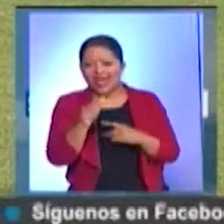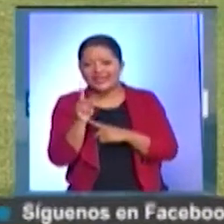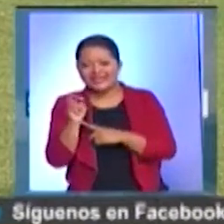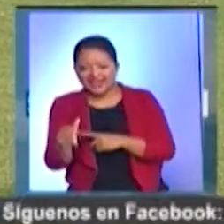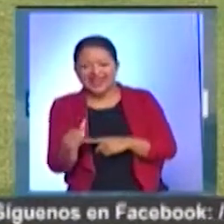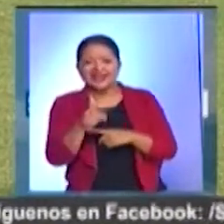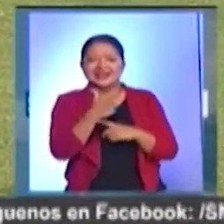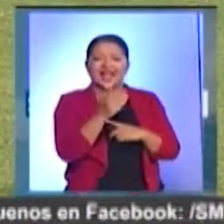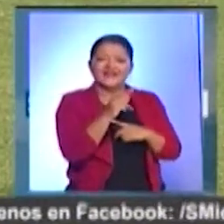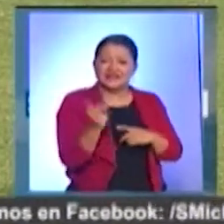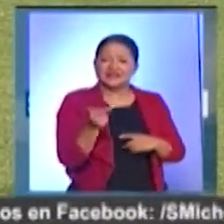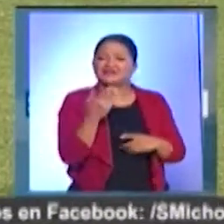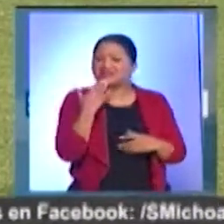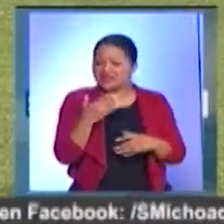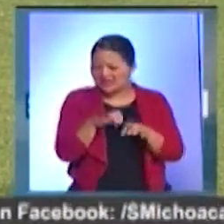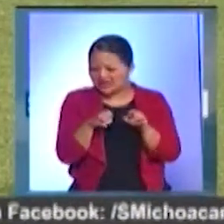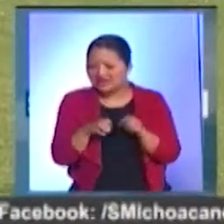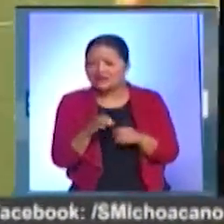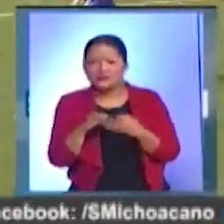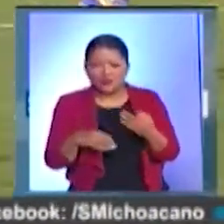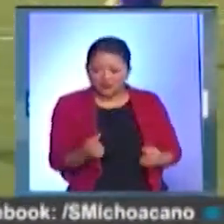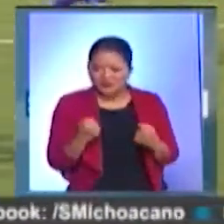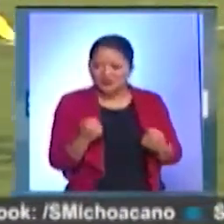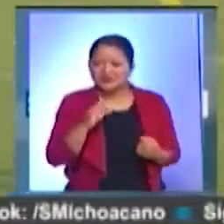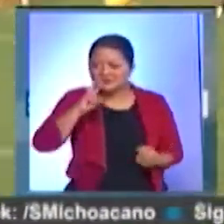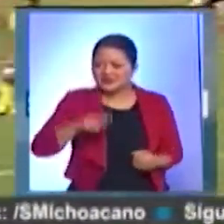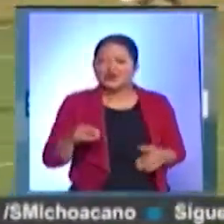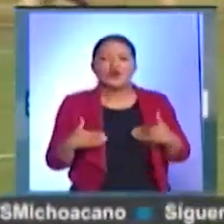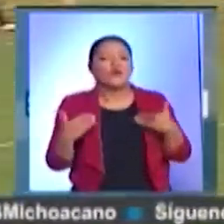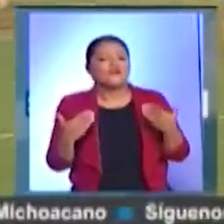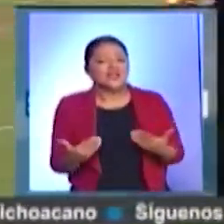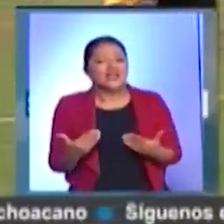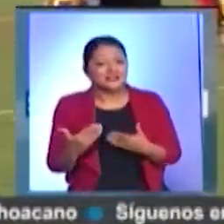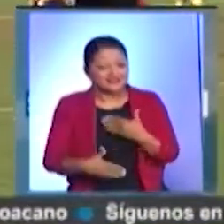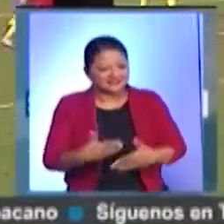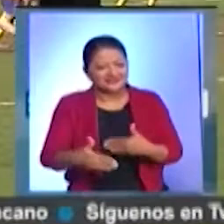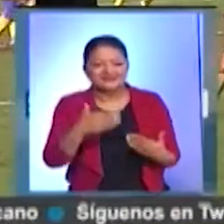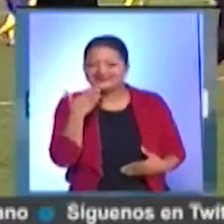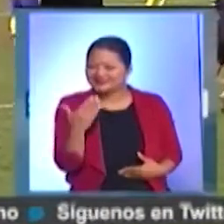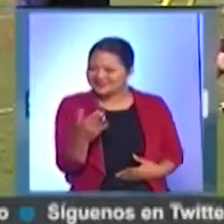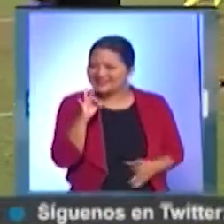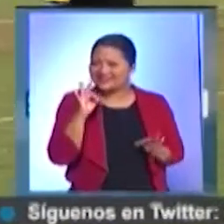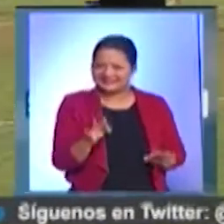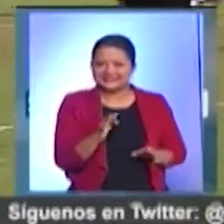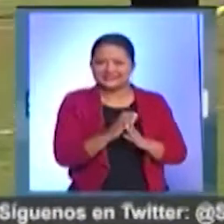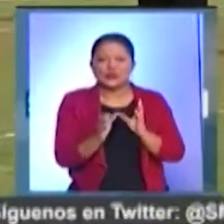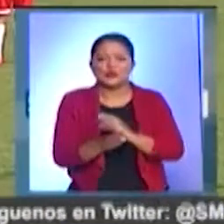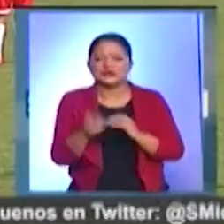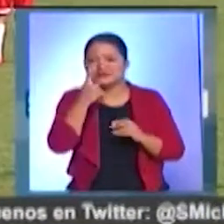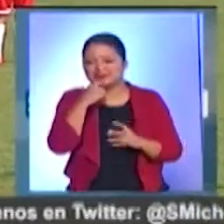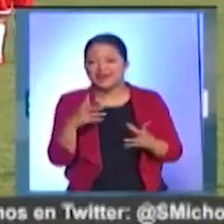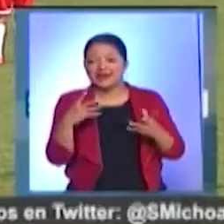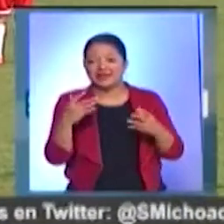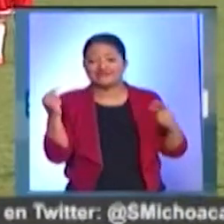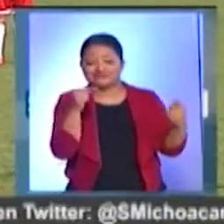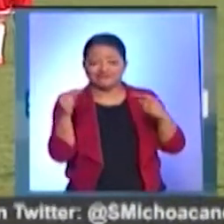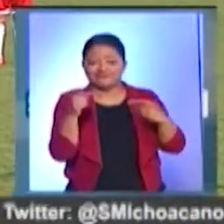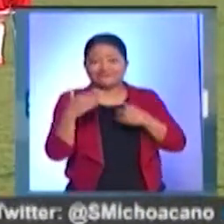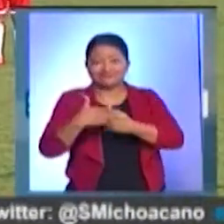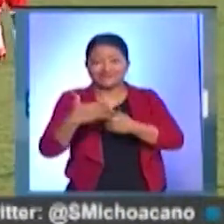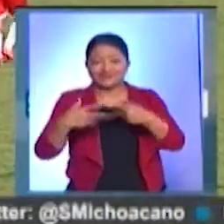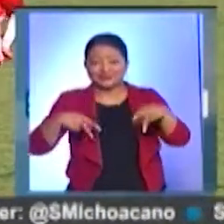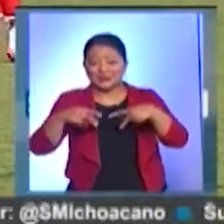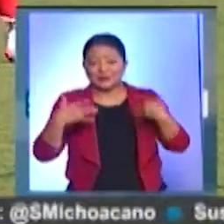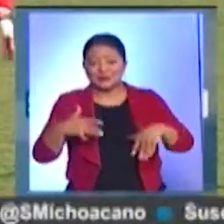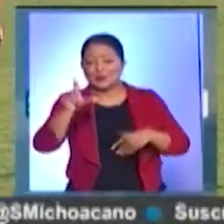consideran que hay un equipo de guerreros y hay confianza en que hagan bien las cosas en un grupo donde pelearán con conjuntos de alto nivel el próximo